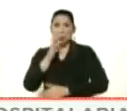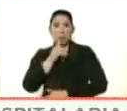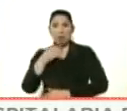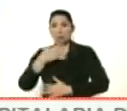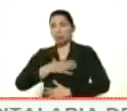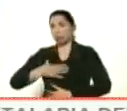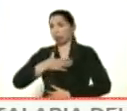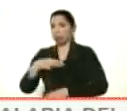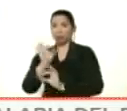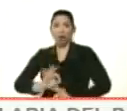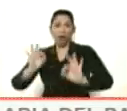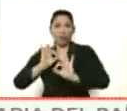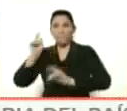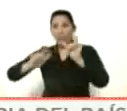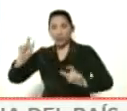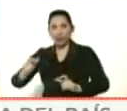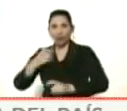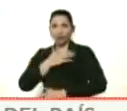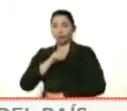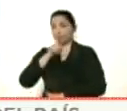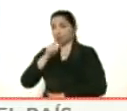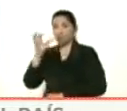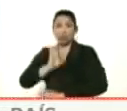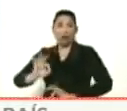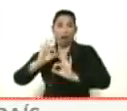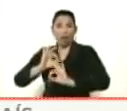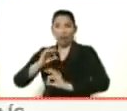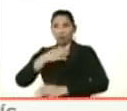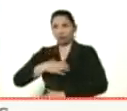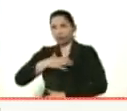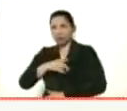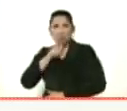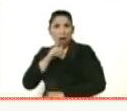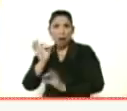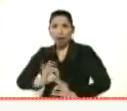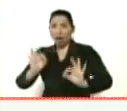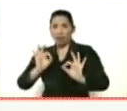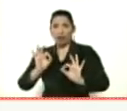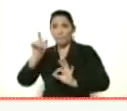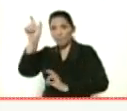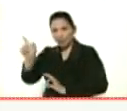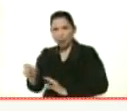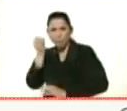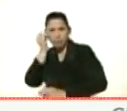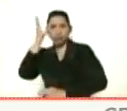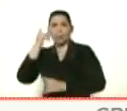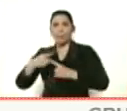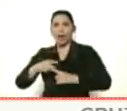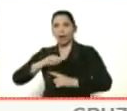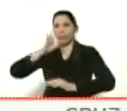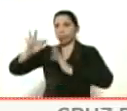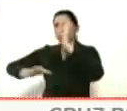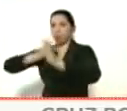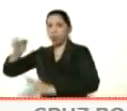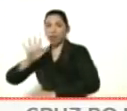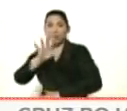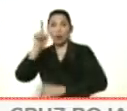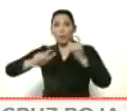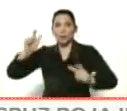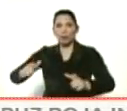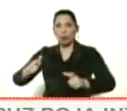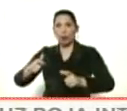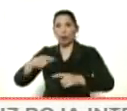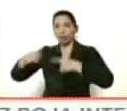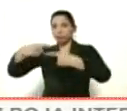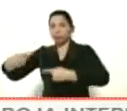y esas personas siendo asintomáticos, no sabiendo que está infectada, imagínate, una persona tiene una capacidad para infectar a 5 personas en los próximos